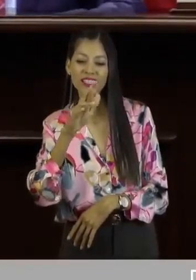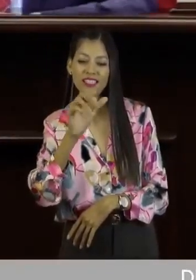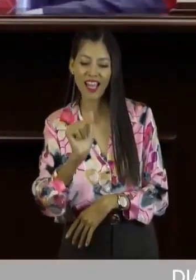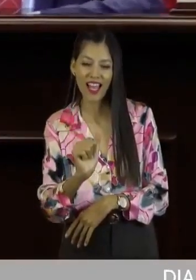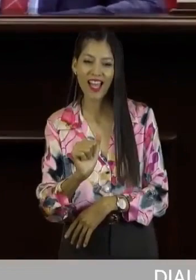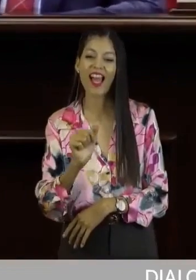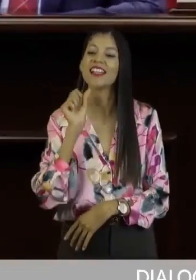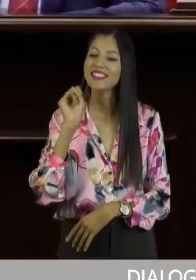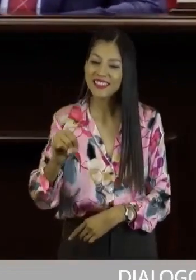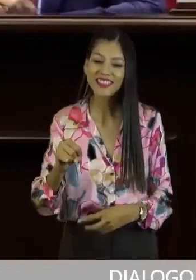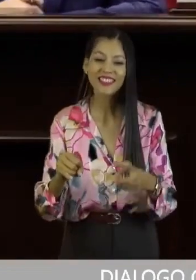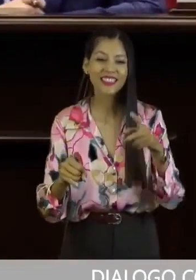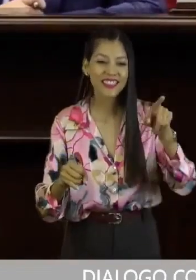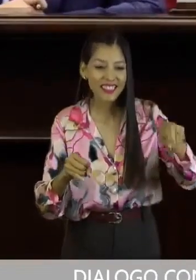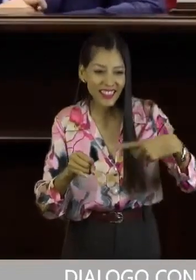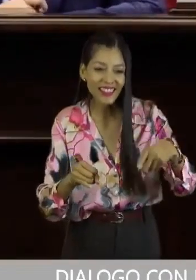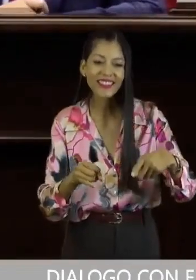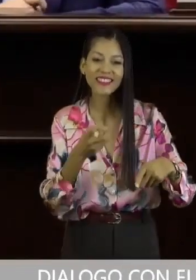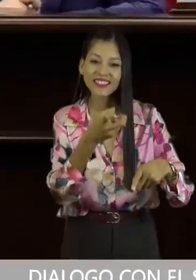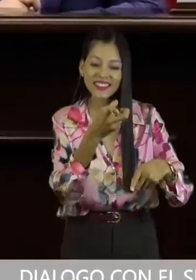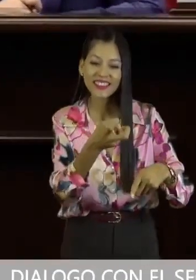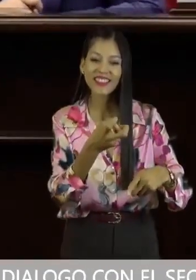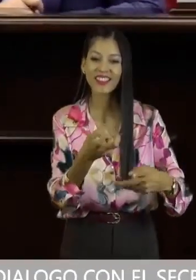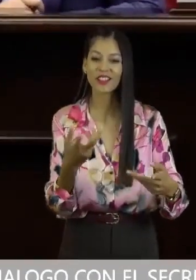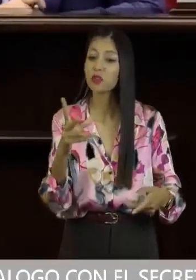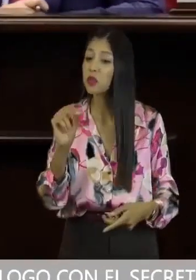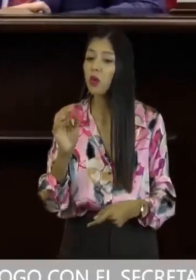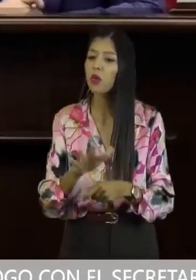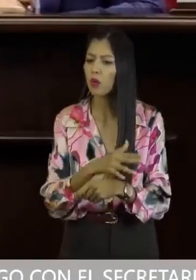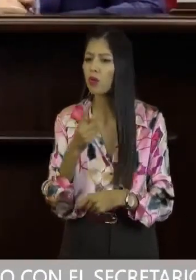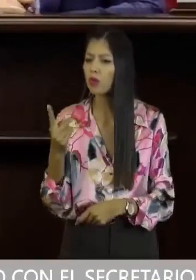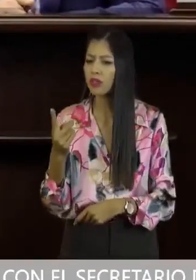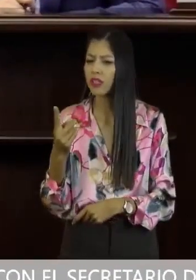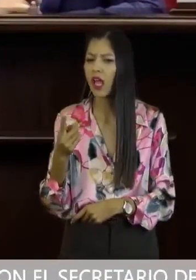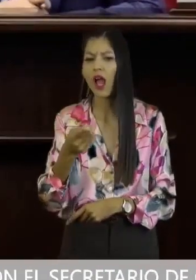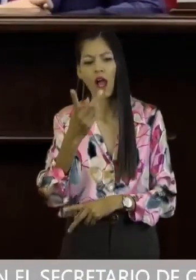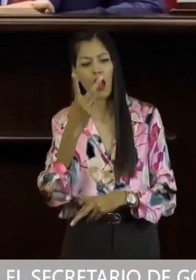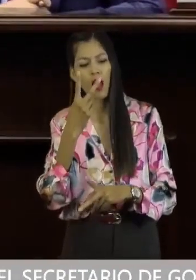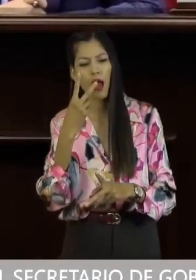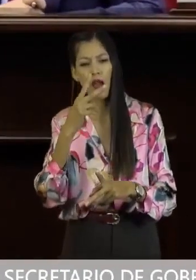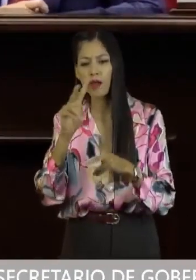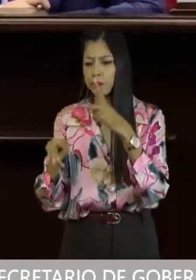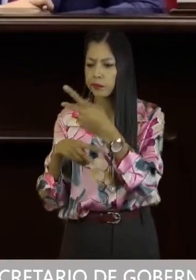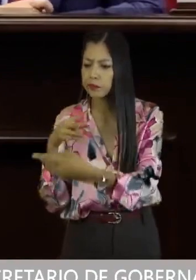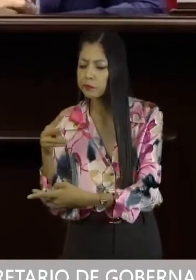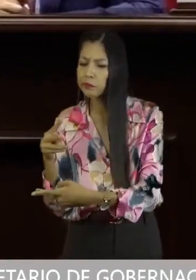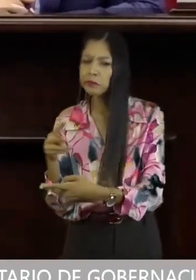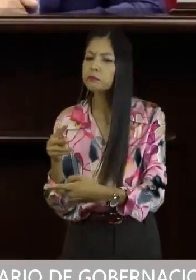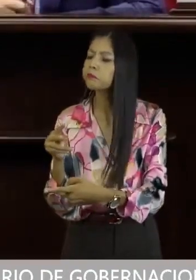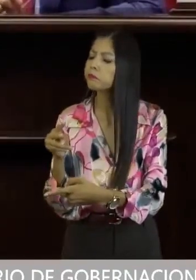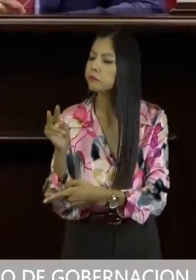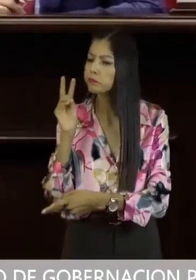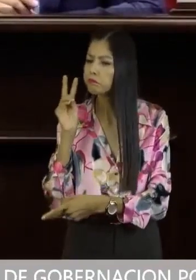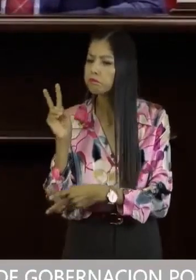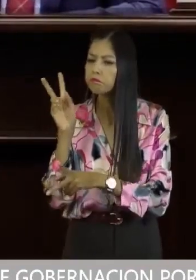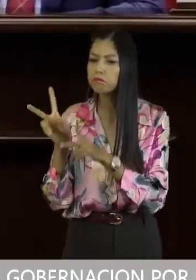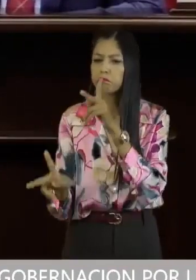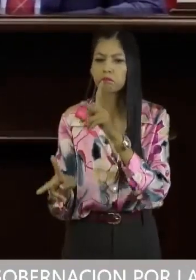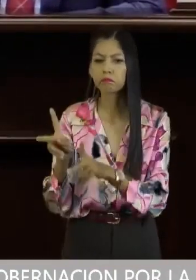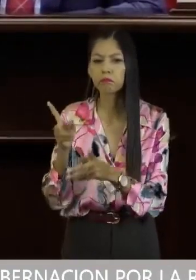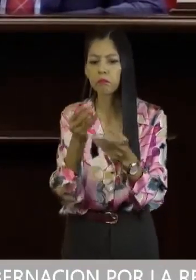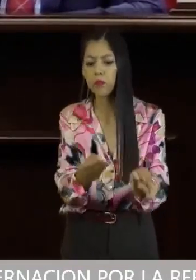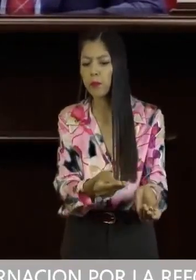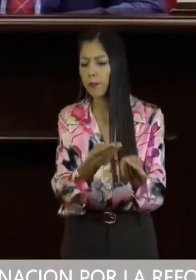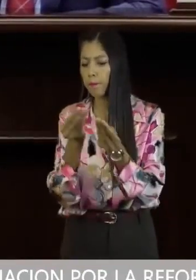esos. No, le digo, ¿por qué? Es que fueron a verme y me llevaron un documento que quiero